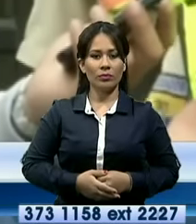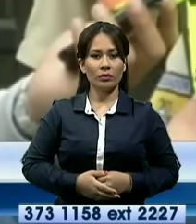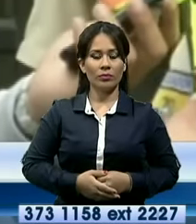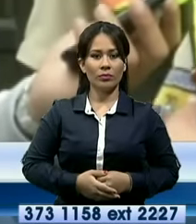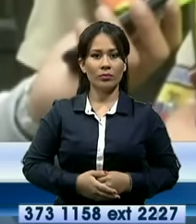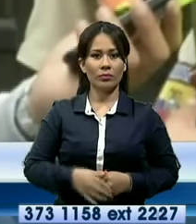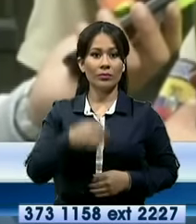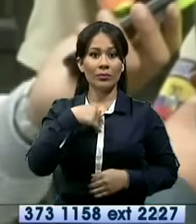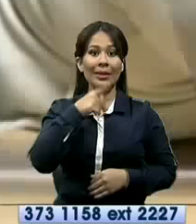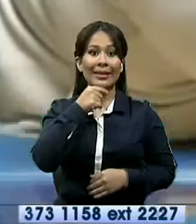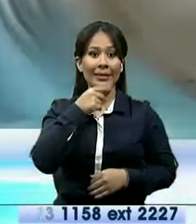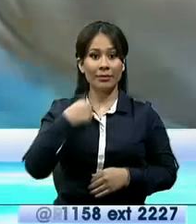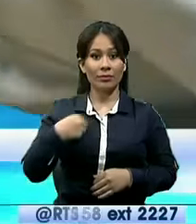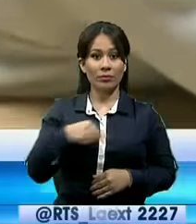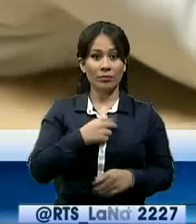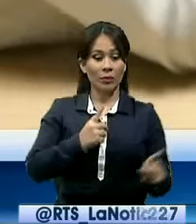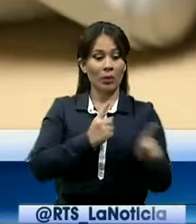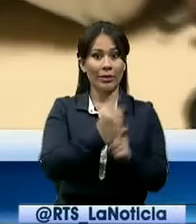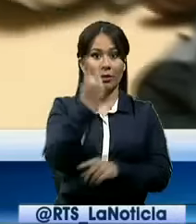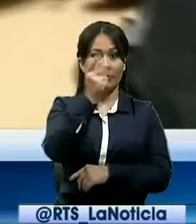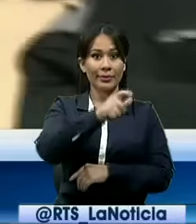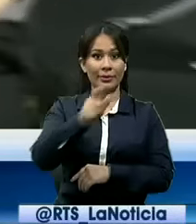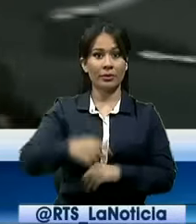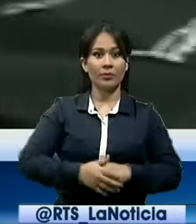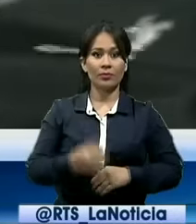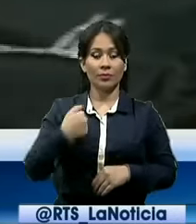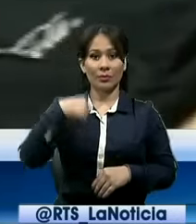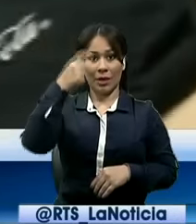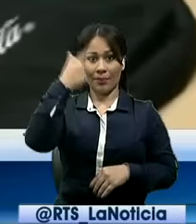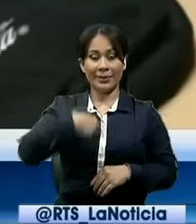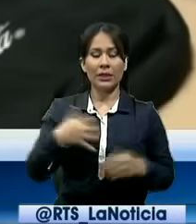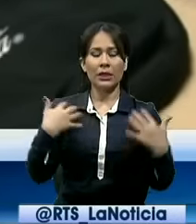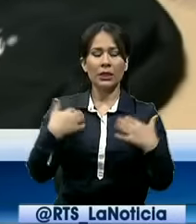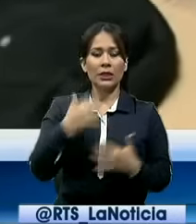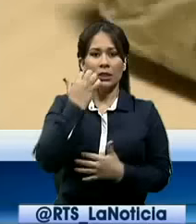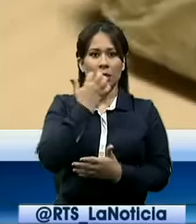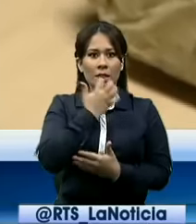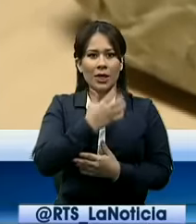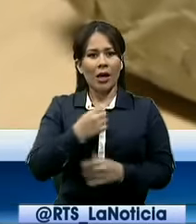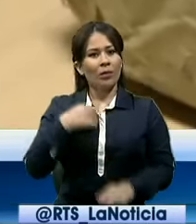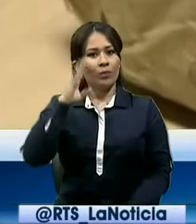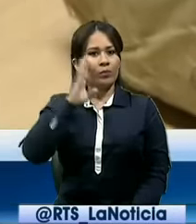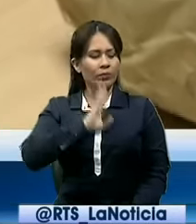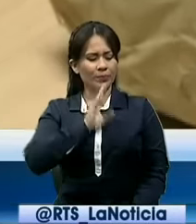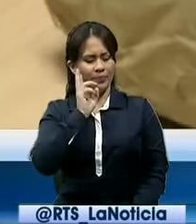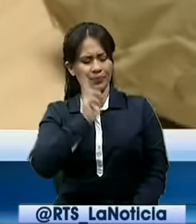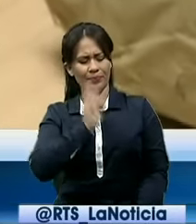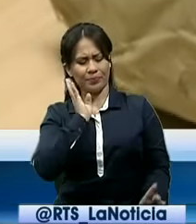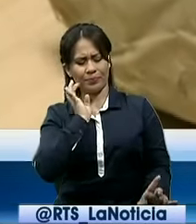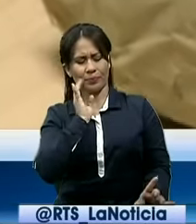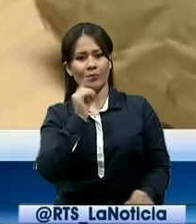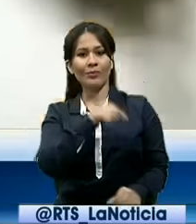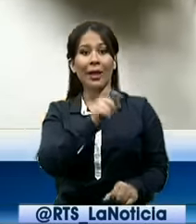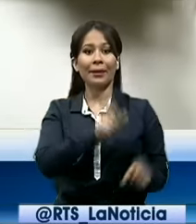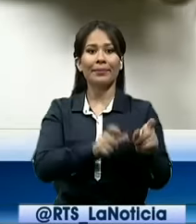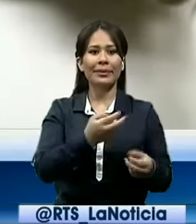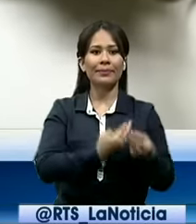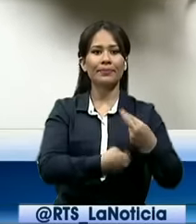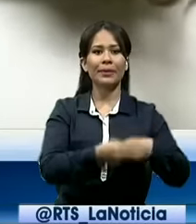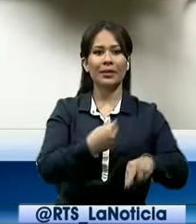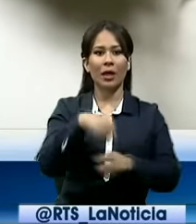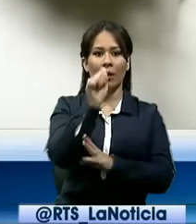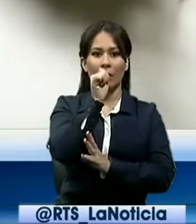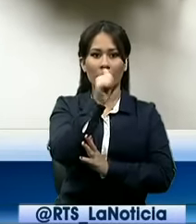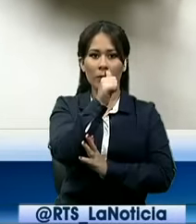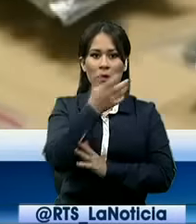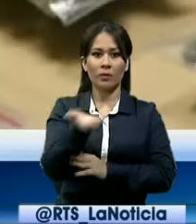a estos dos ocupantes. Al ver la presencia de los uniformados, el nerviosismo los delató. Aparentemente eran microexpendedores que caminaban